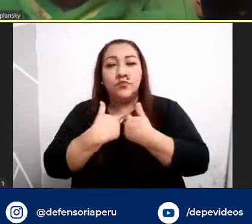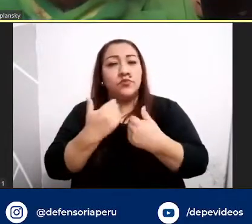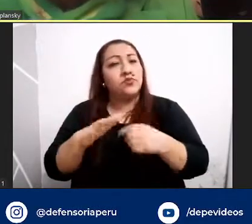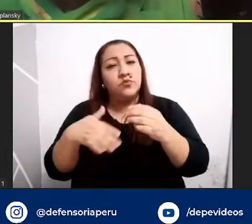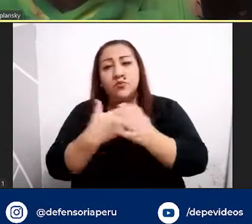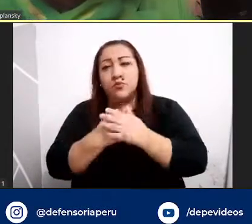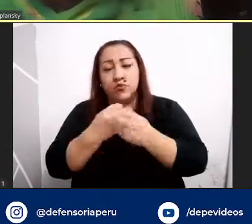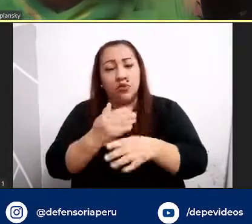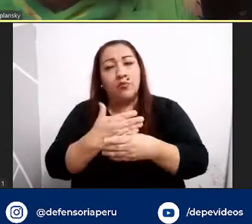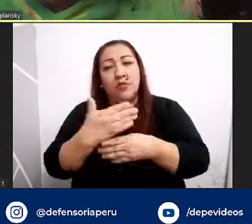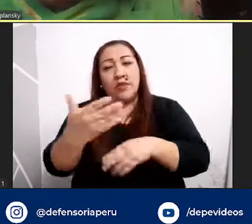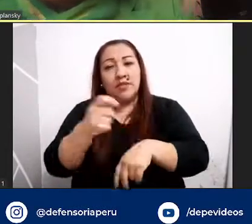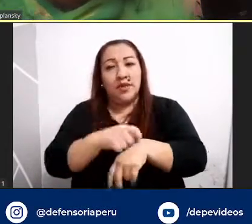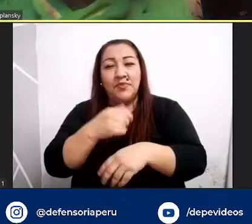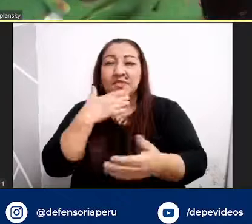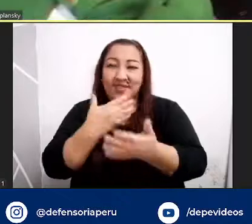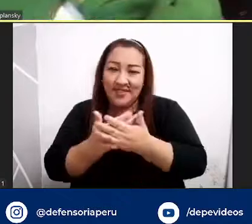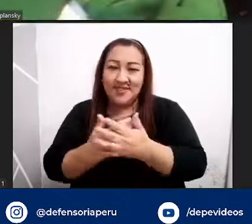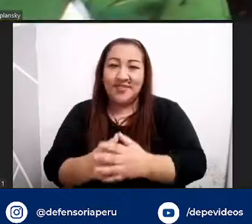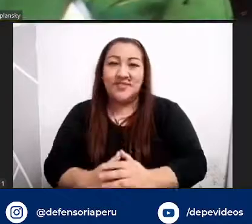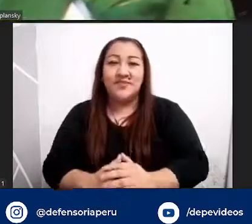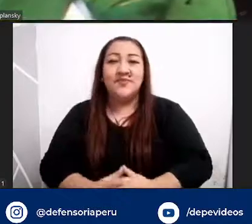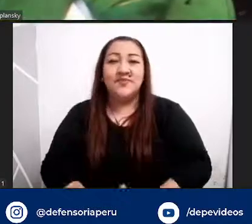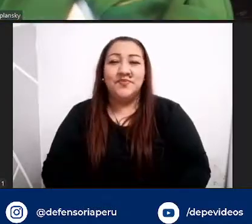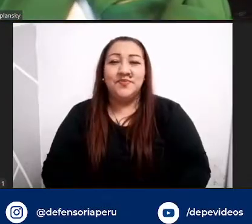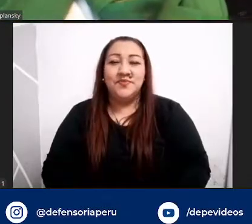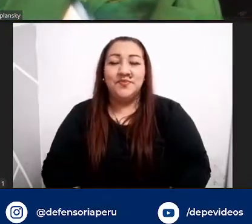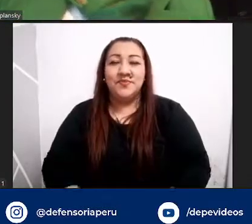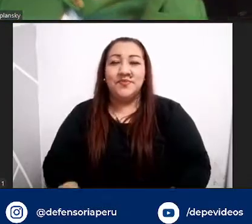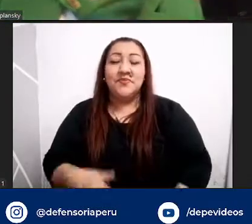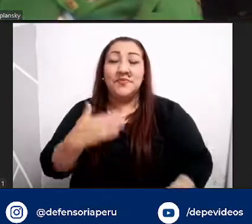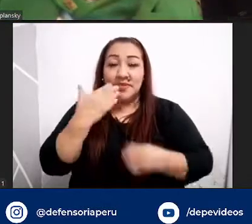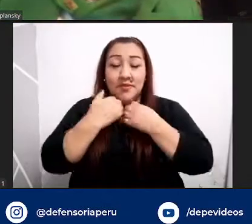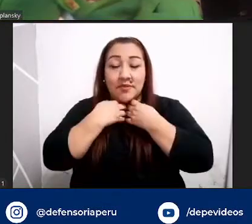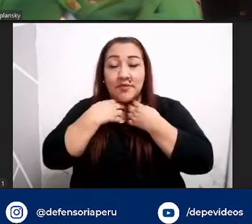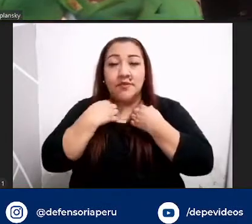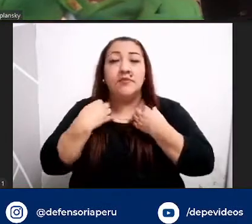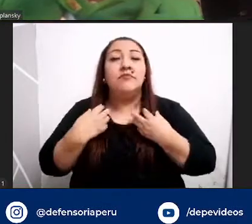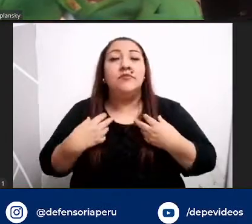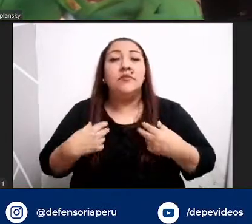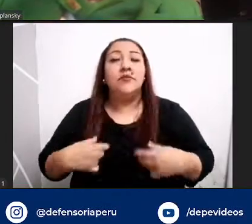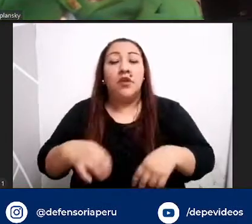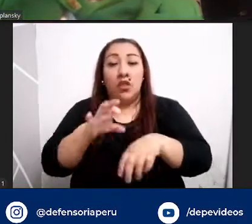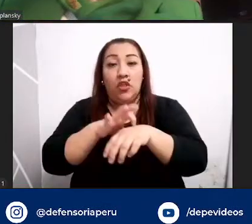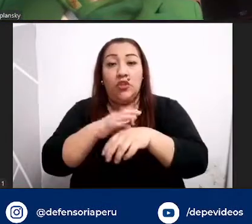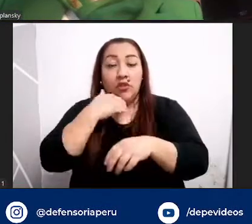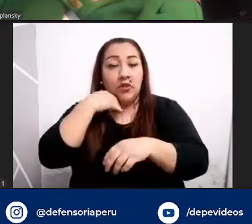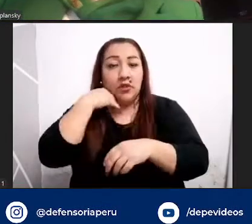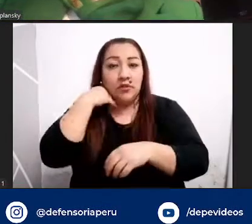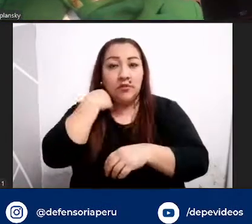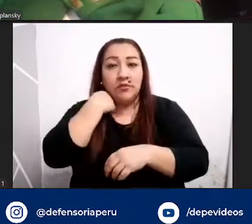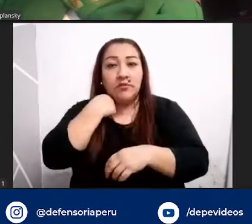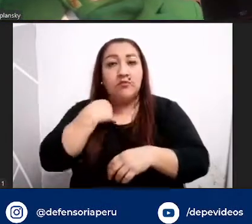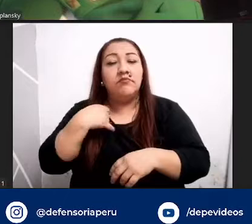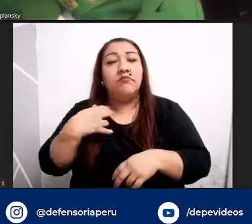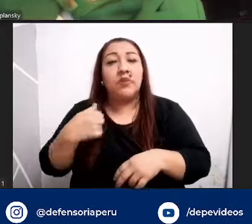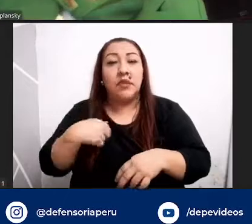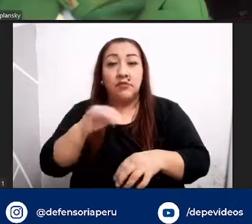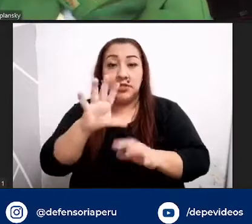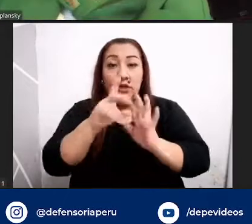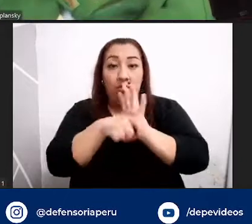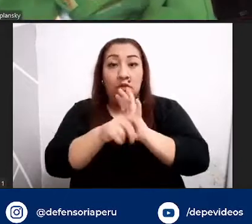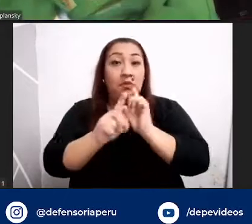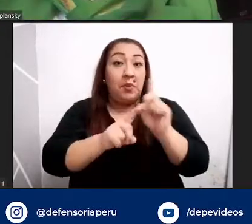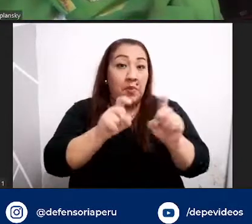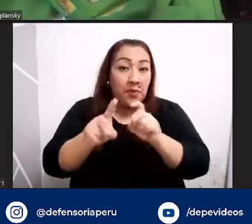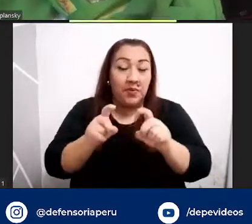mucho tiempo más. Muchas gracias. Muchas gracias, doctora Kaplansky. Todavía tenemos una ronda de 5 minutos. La Defensoría